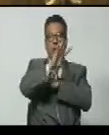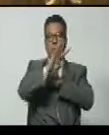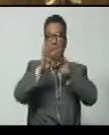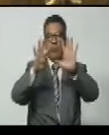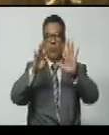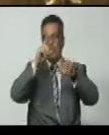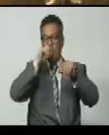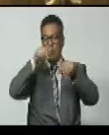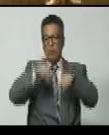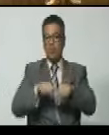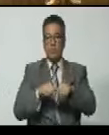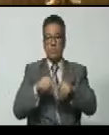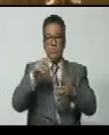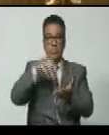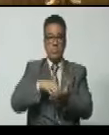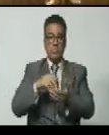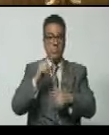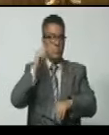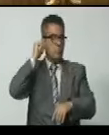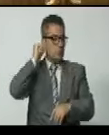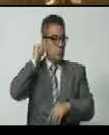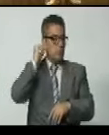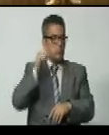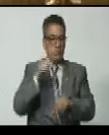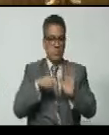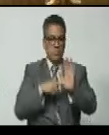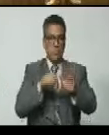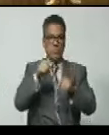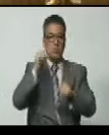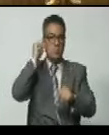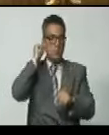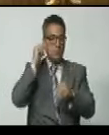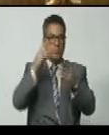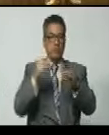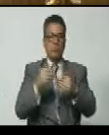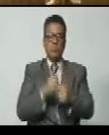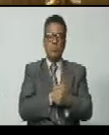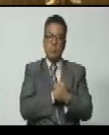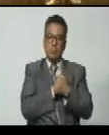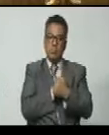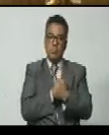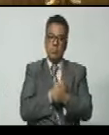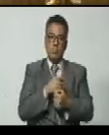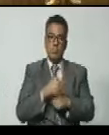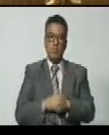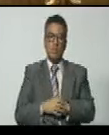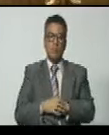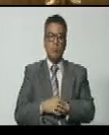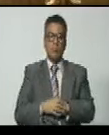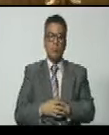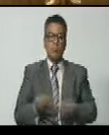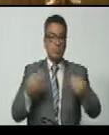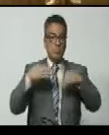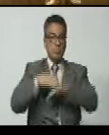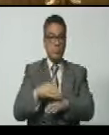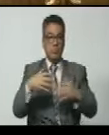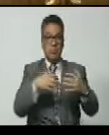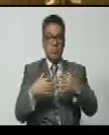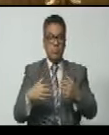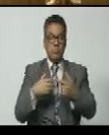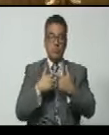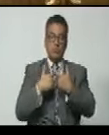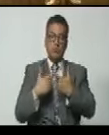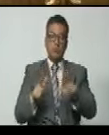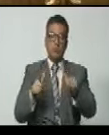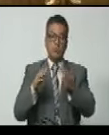años, es el símbolo de esa mujer que con mucha pasión se integró a la lucha